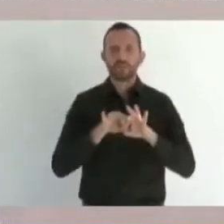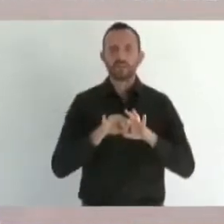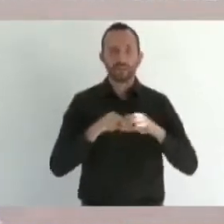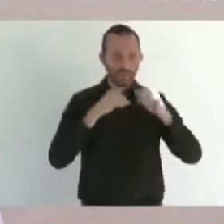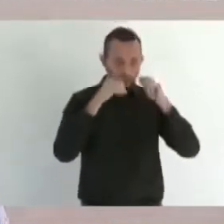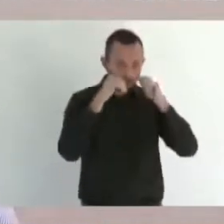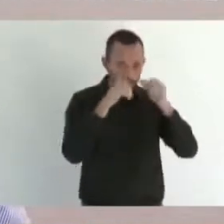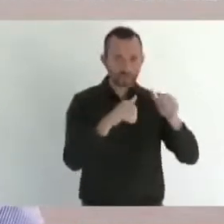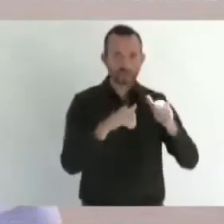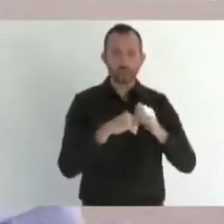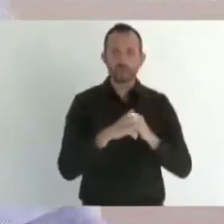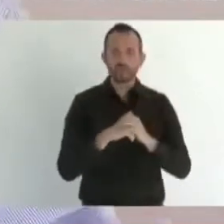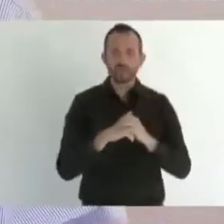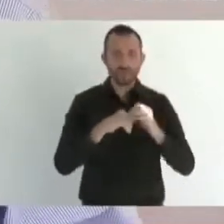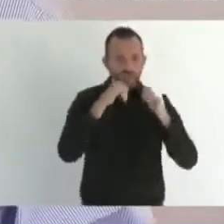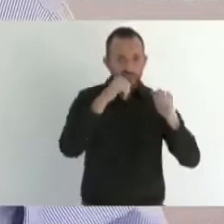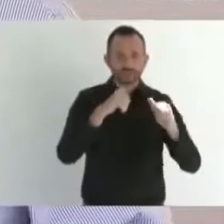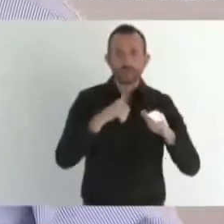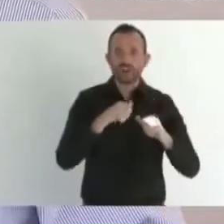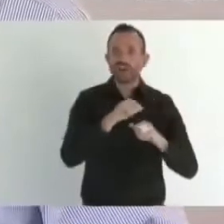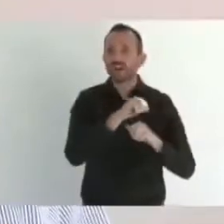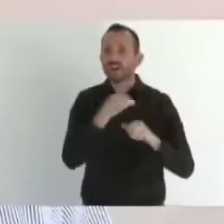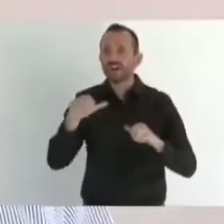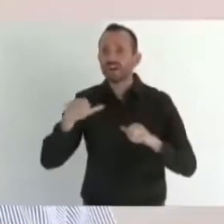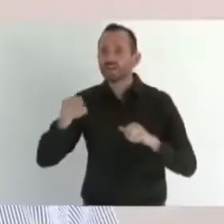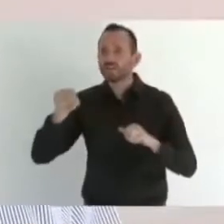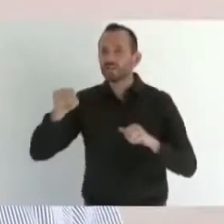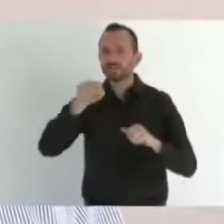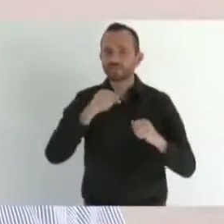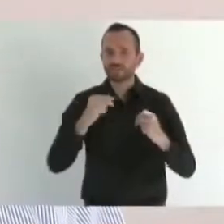a los que más lo necesitan